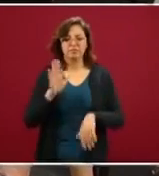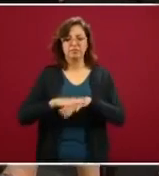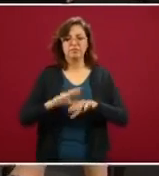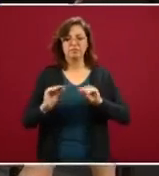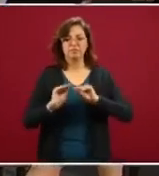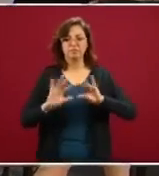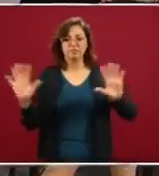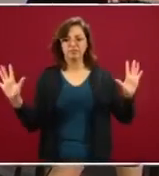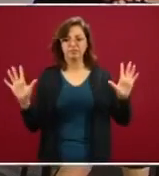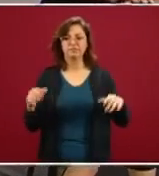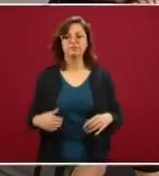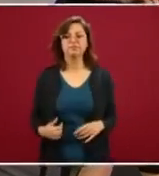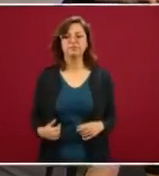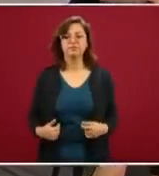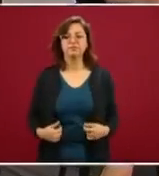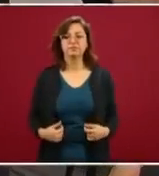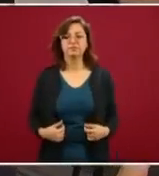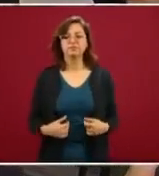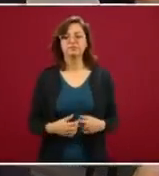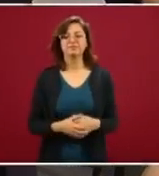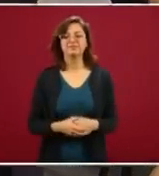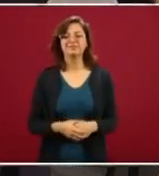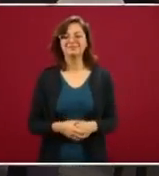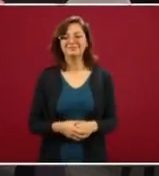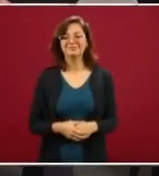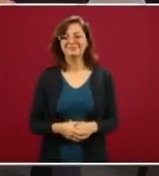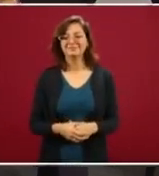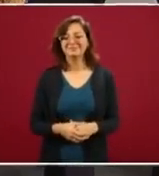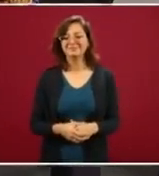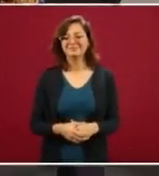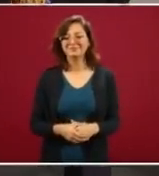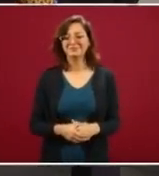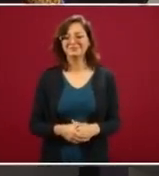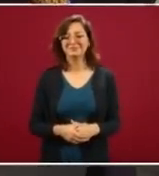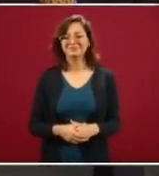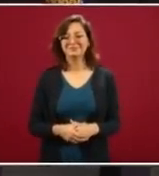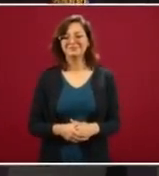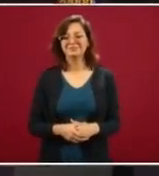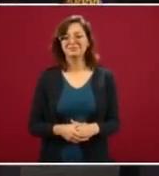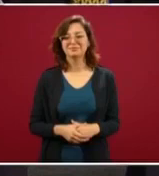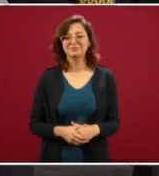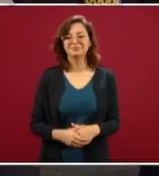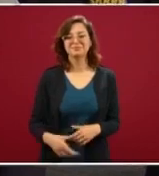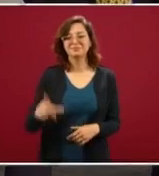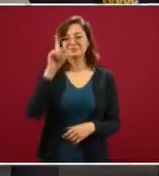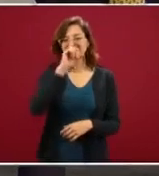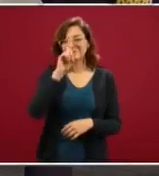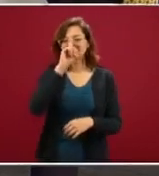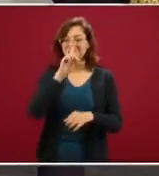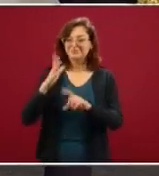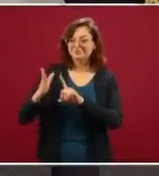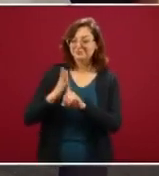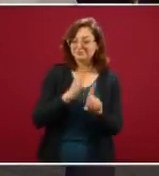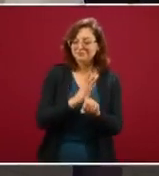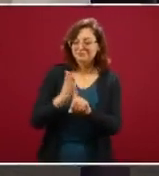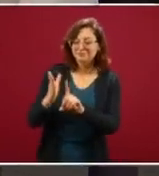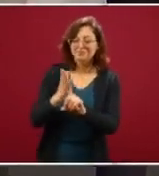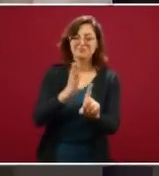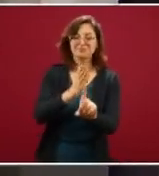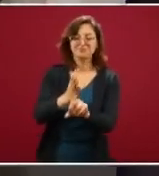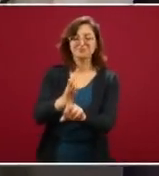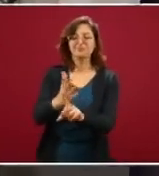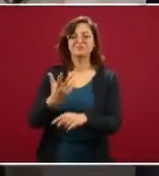decirlo con más claridad, es una orientación en ese sentido.